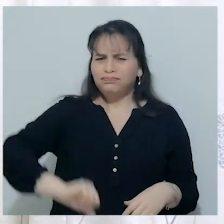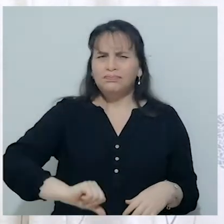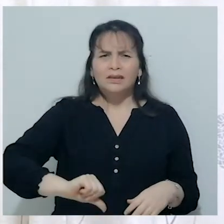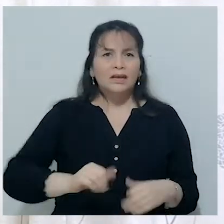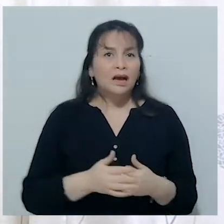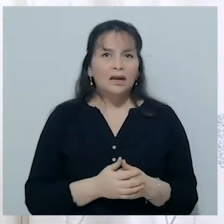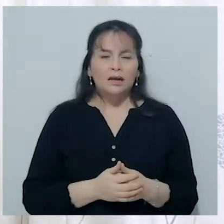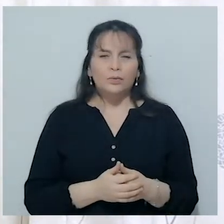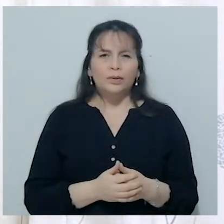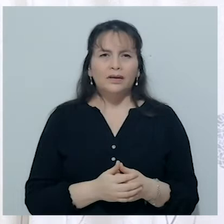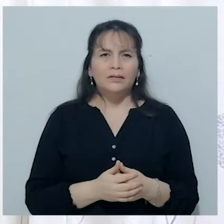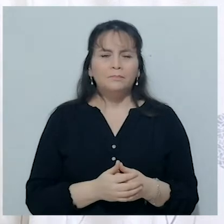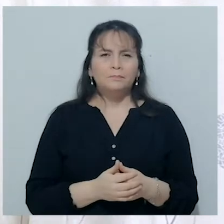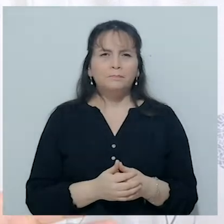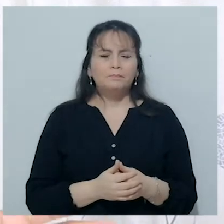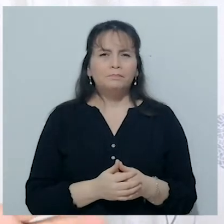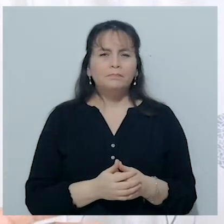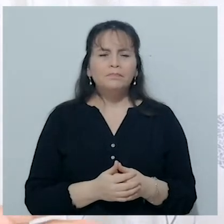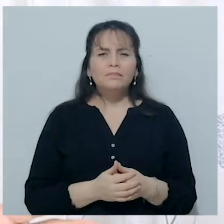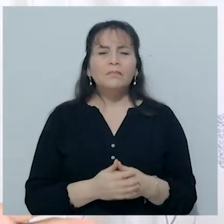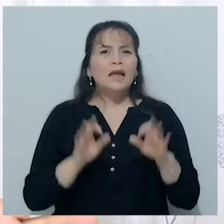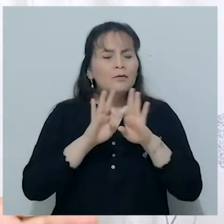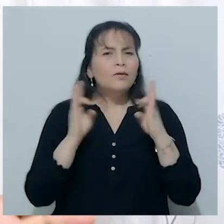la decadencia y a la debacle moral.